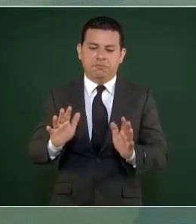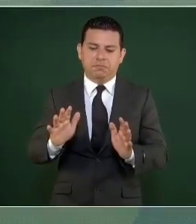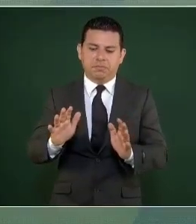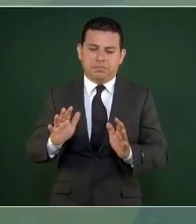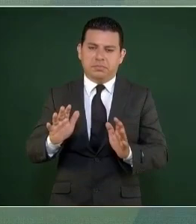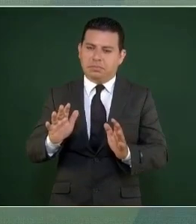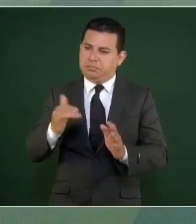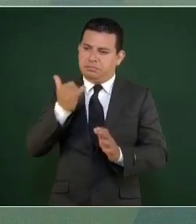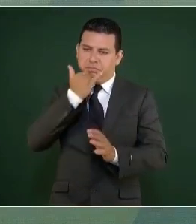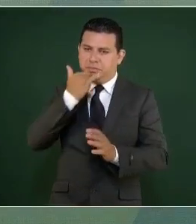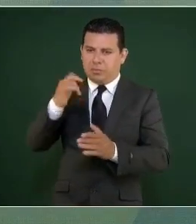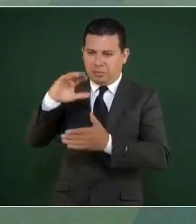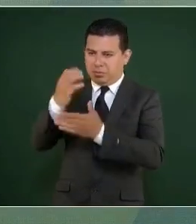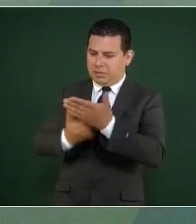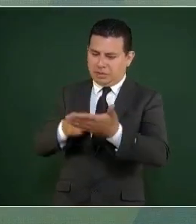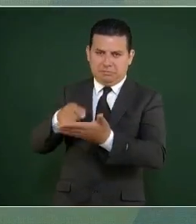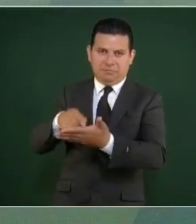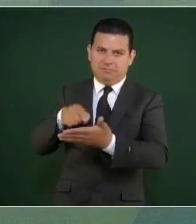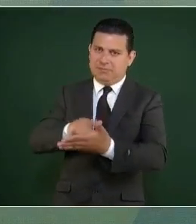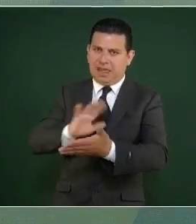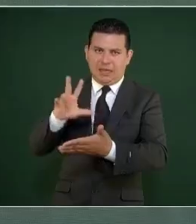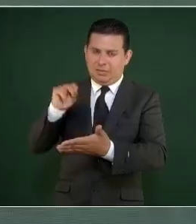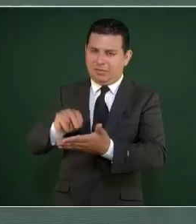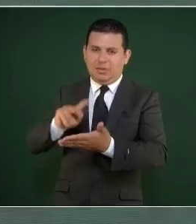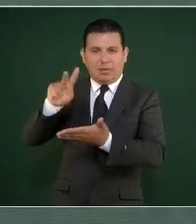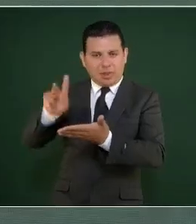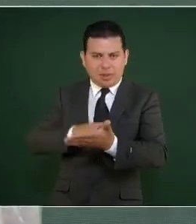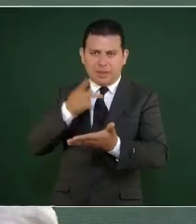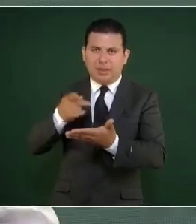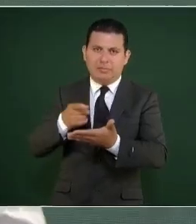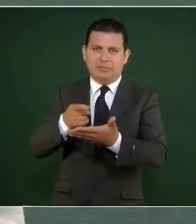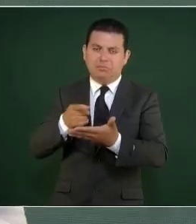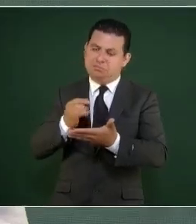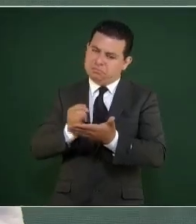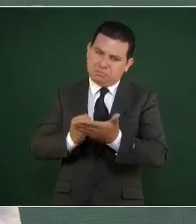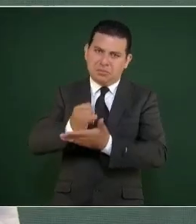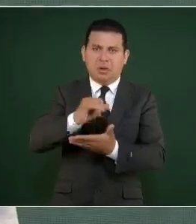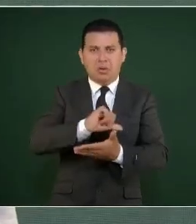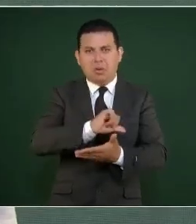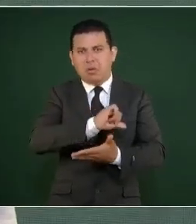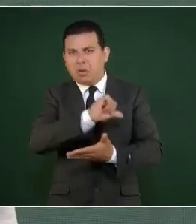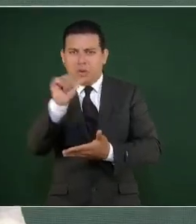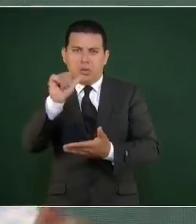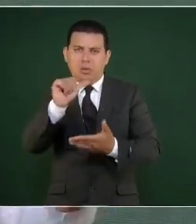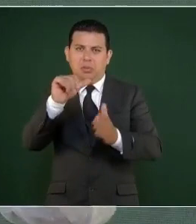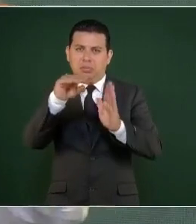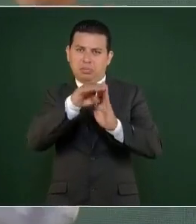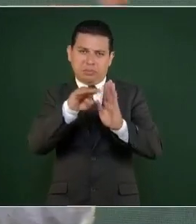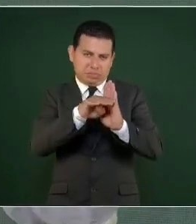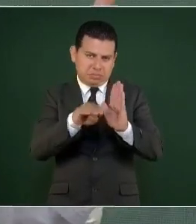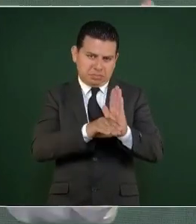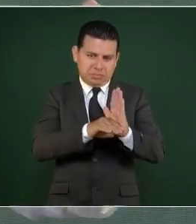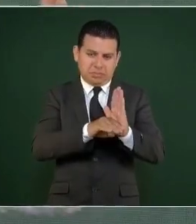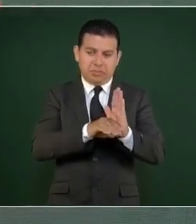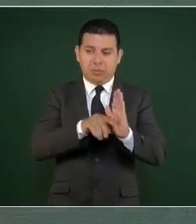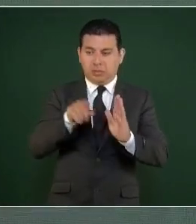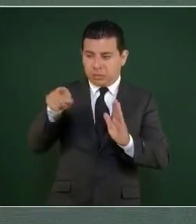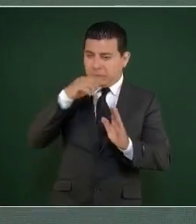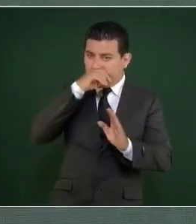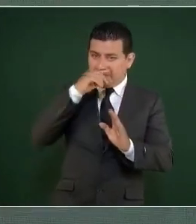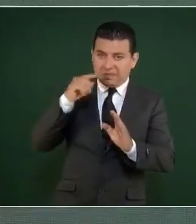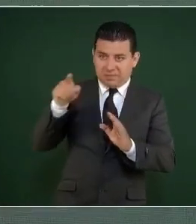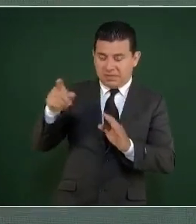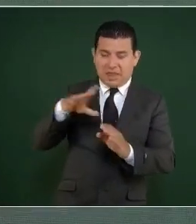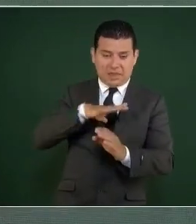el contrato y decidimos eso. A ver, si ya tienes